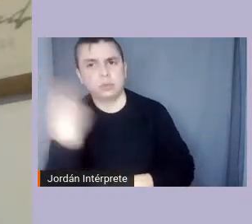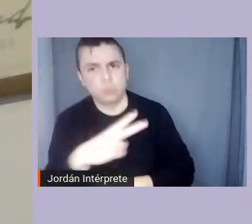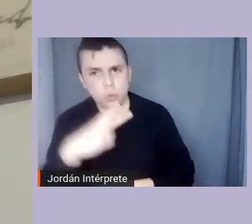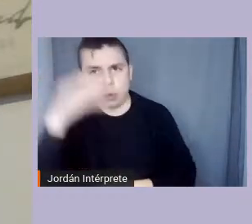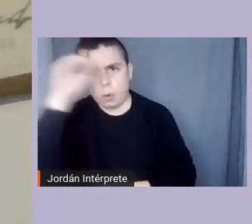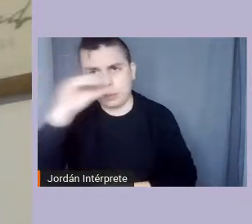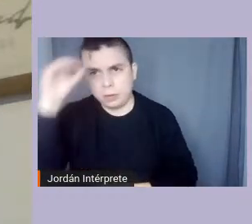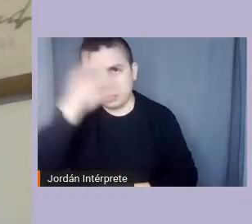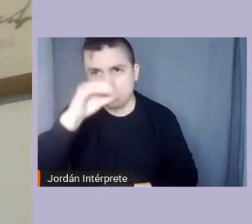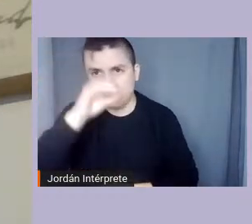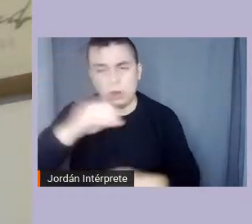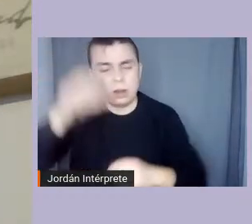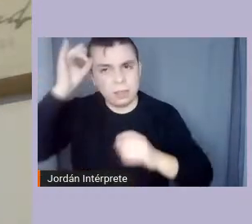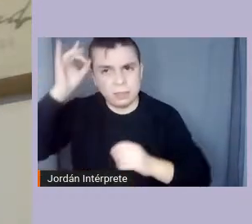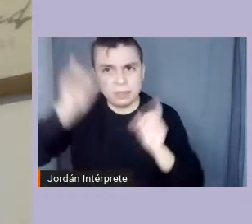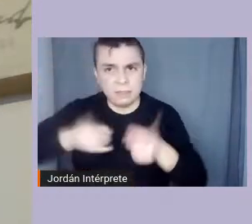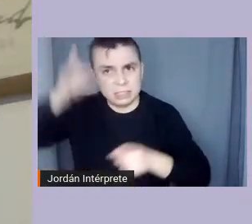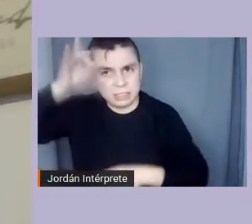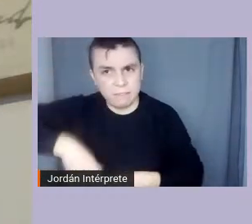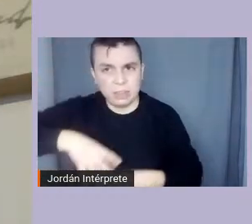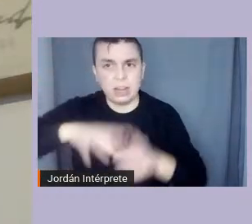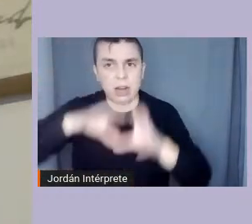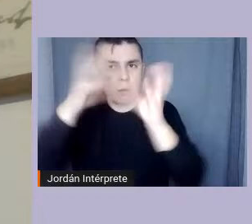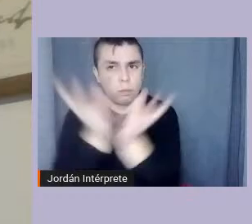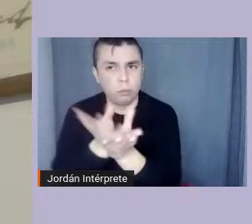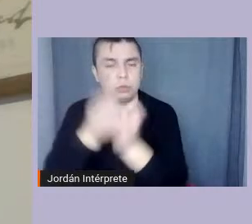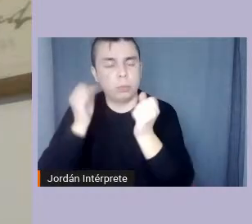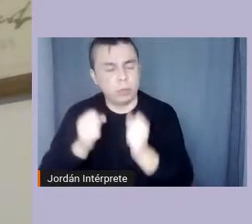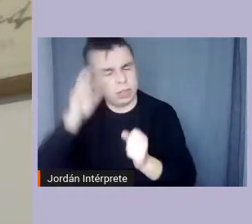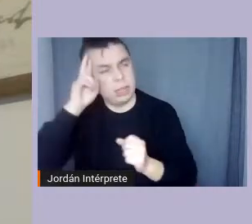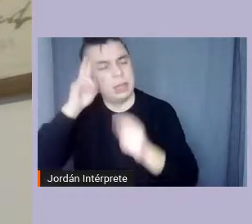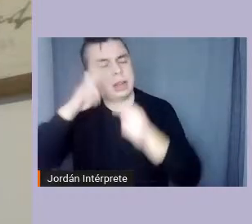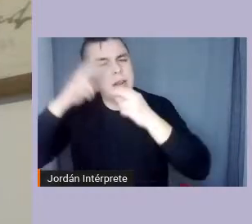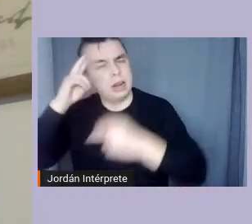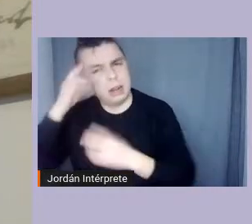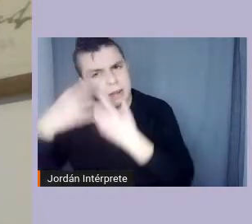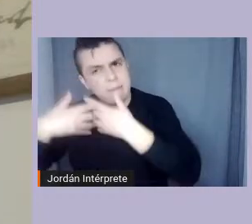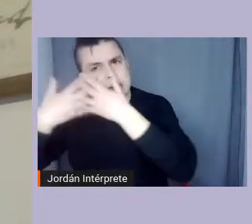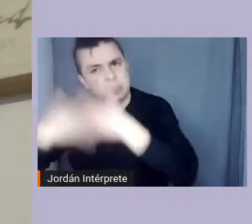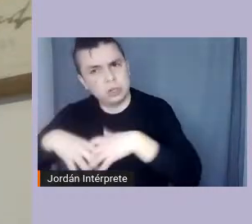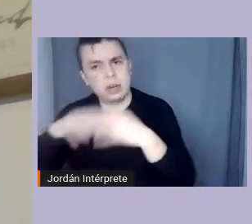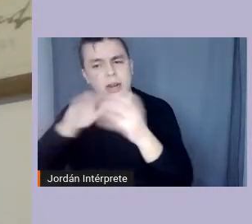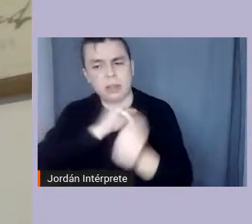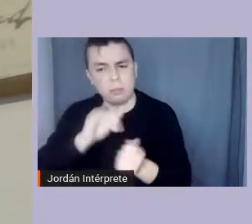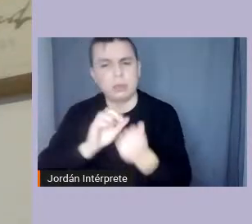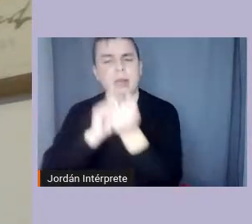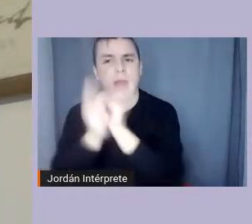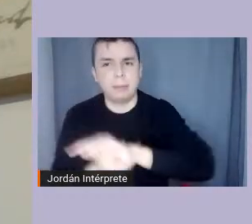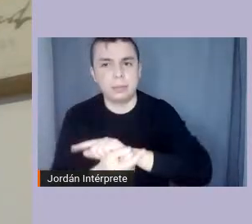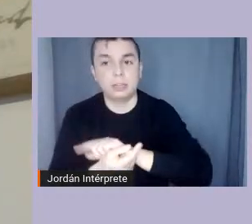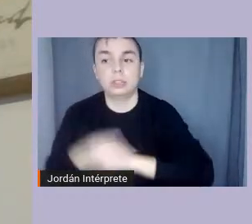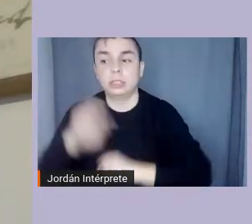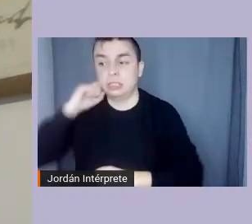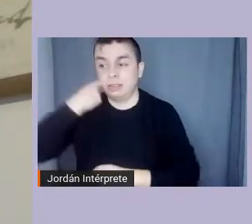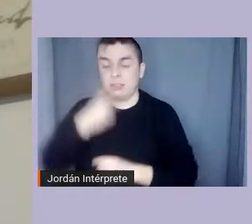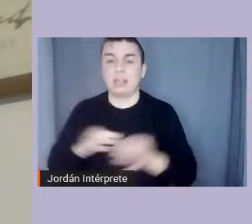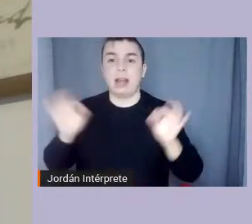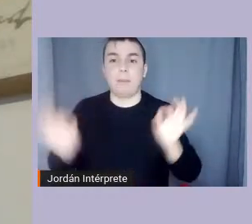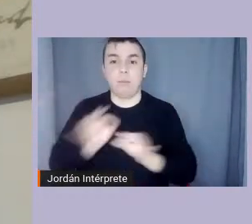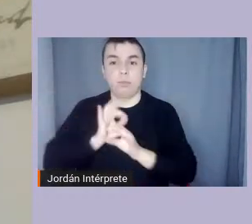lo que pasa en el mundo para reflexionar y cambiarlo. Las sonoridades en la música para la infancia se